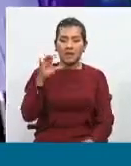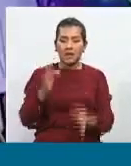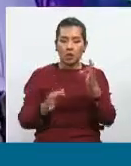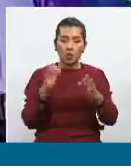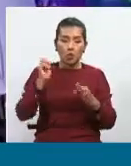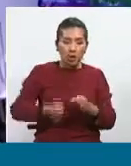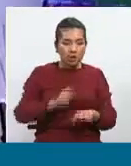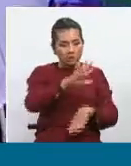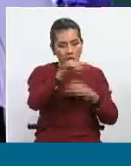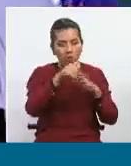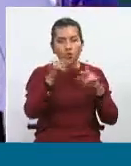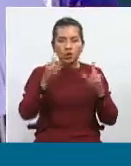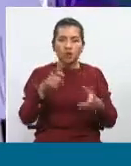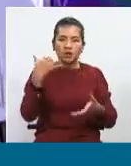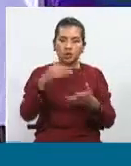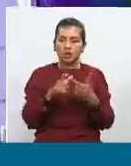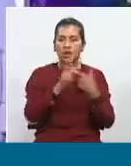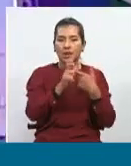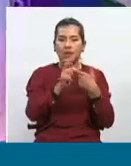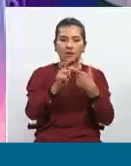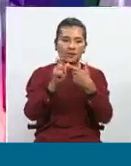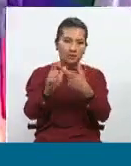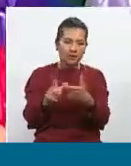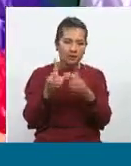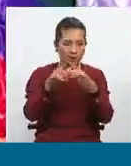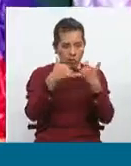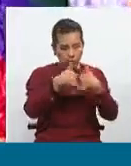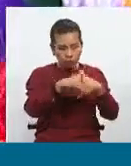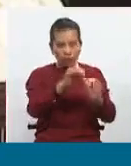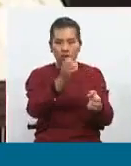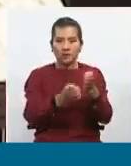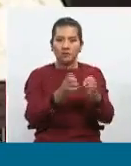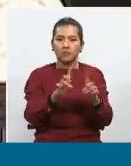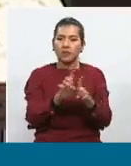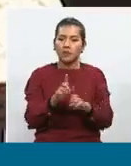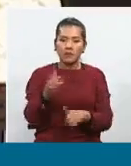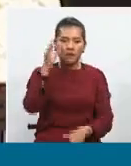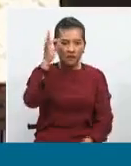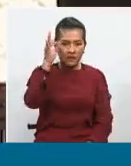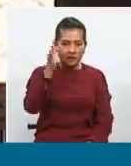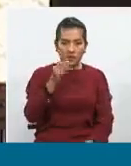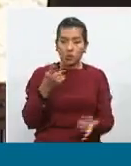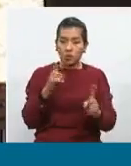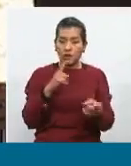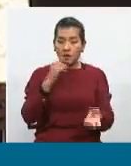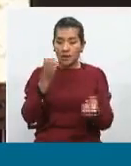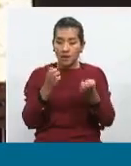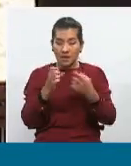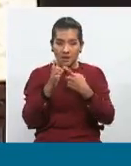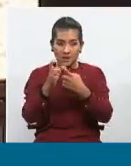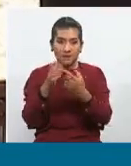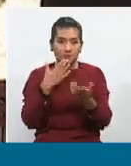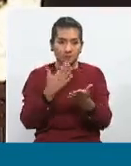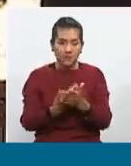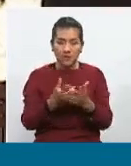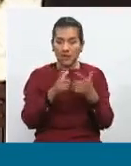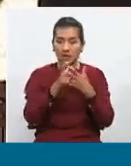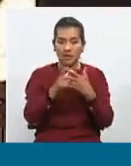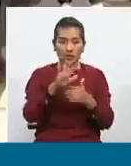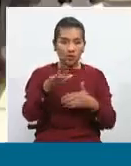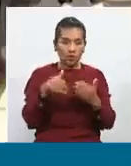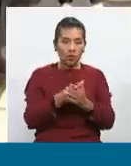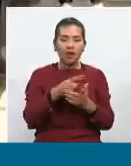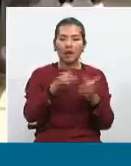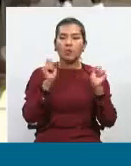carrera, tengan estabilidad, y lo mismo los fiscales, y con esa estabilidad y con esa carrera puedan ellos garantizar